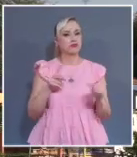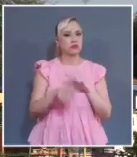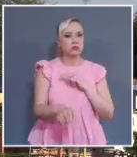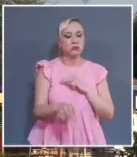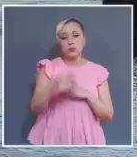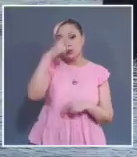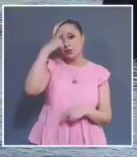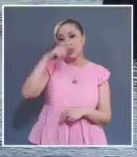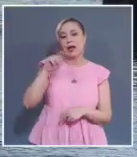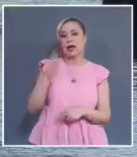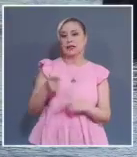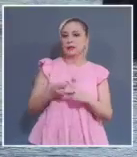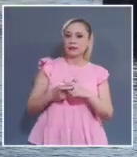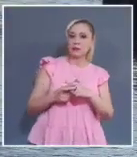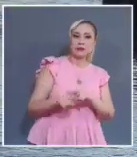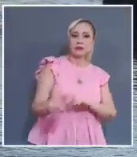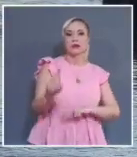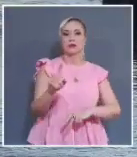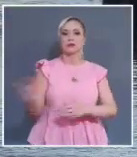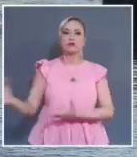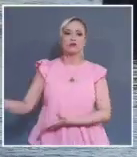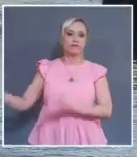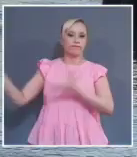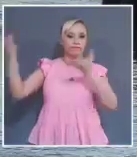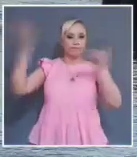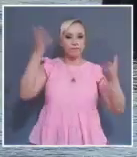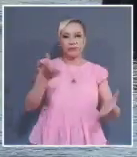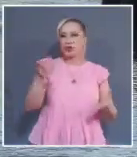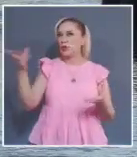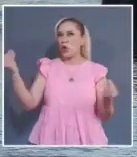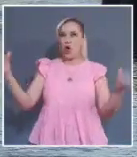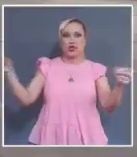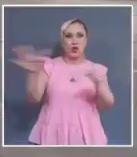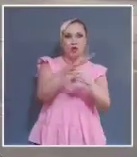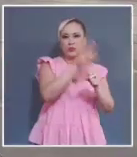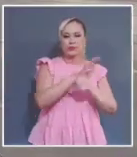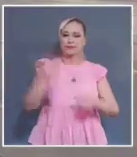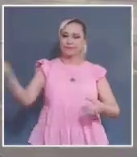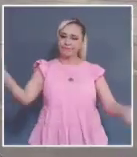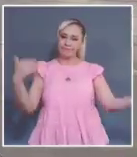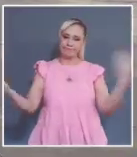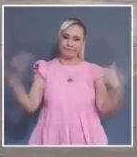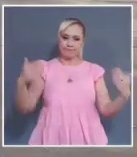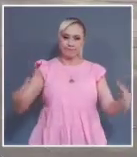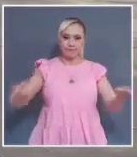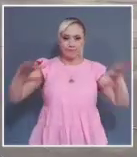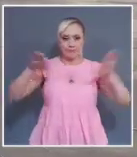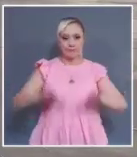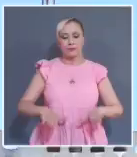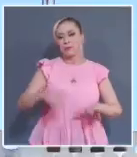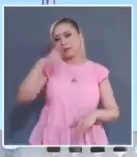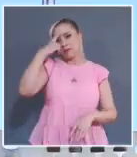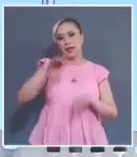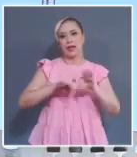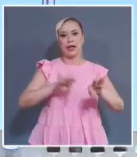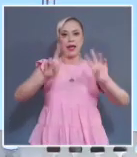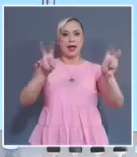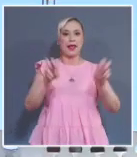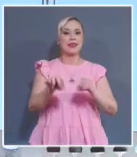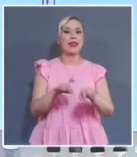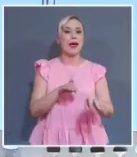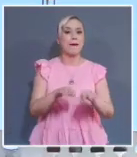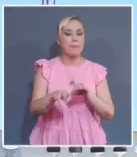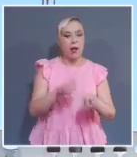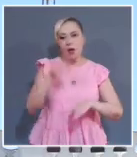y que se distribuyan de mejor forma las cargas de trabajo, los tribunales del trabajo del 10º Circuito en funciones remitirán la cantidad de asuntos